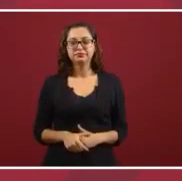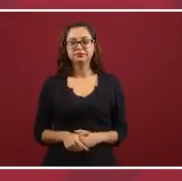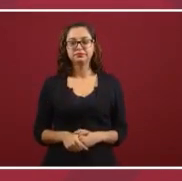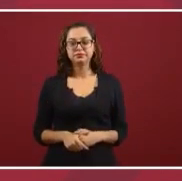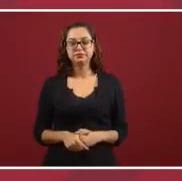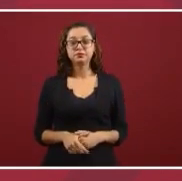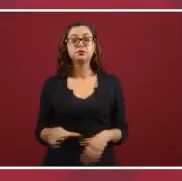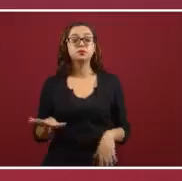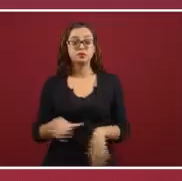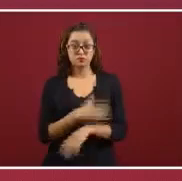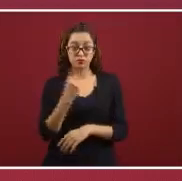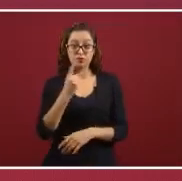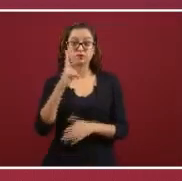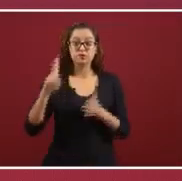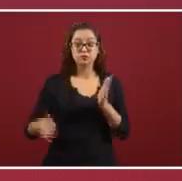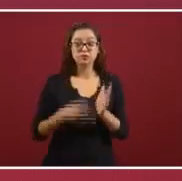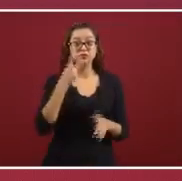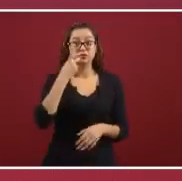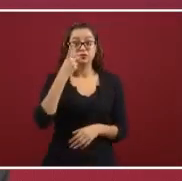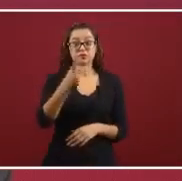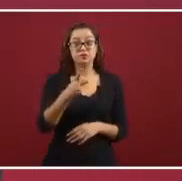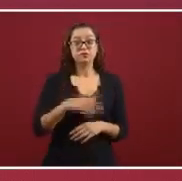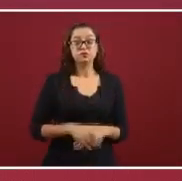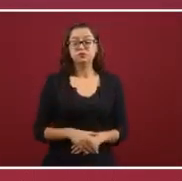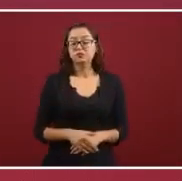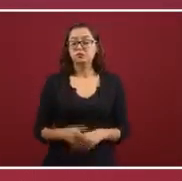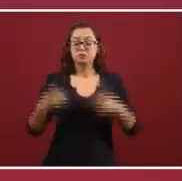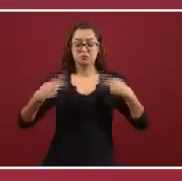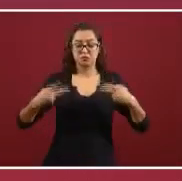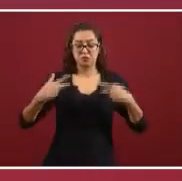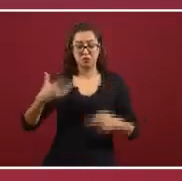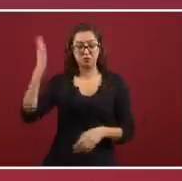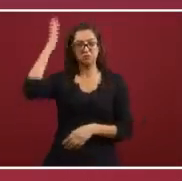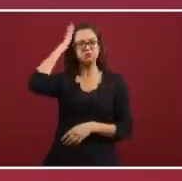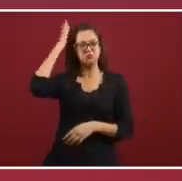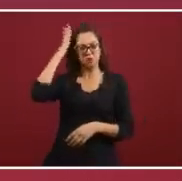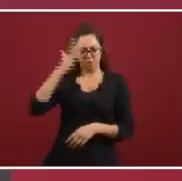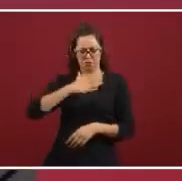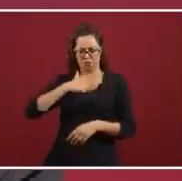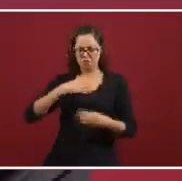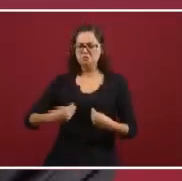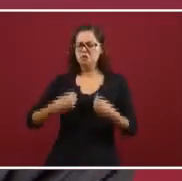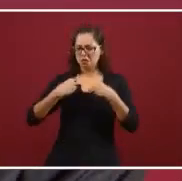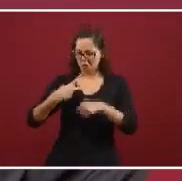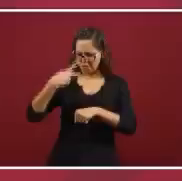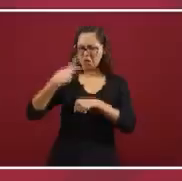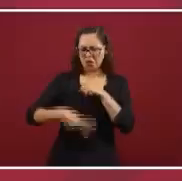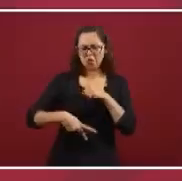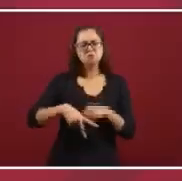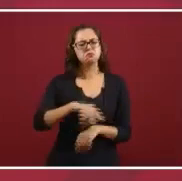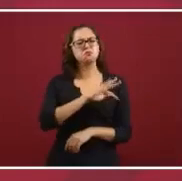Porque, repito, un dirigente puede poner en riesgo su vida, pero no tiene derecho